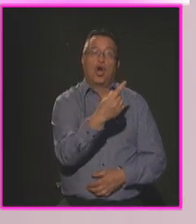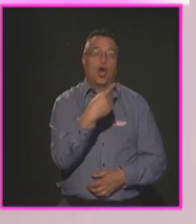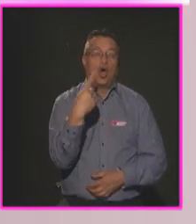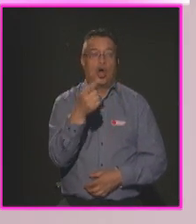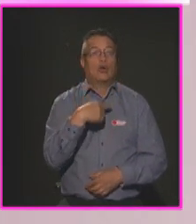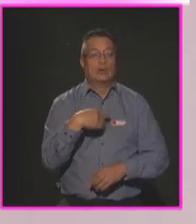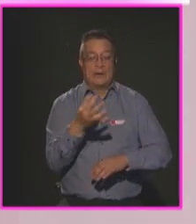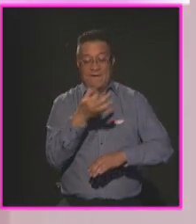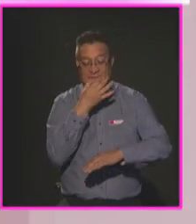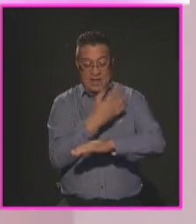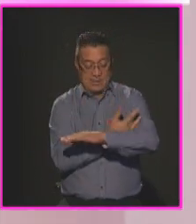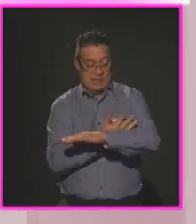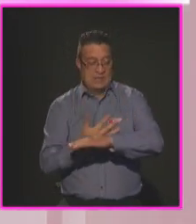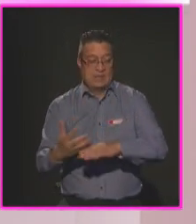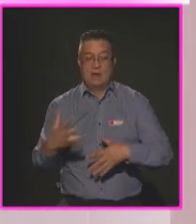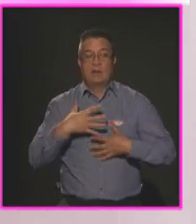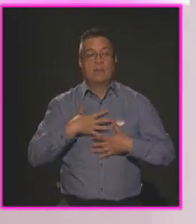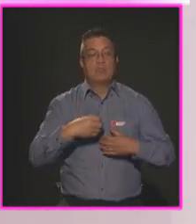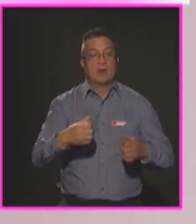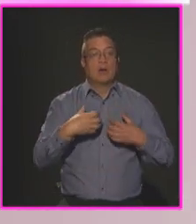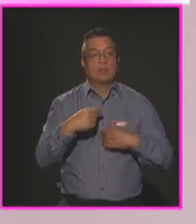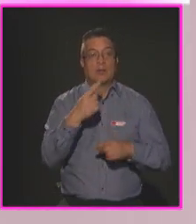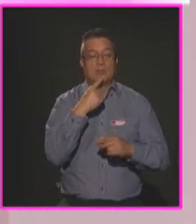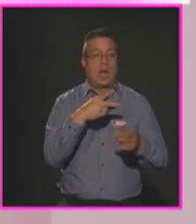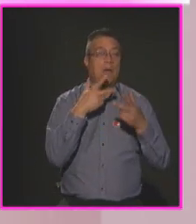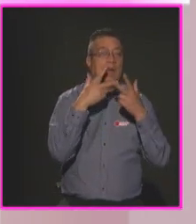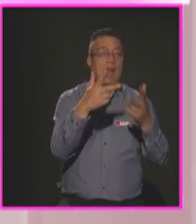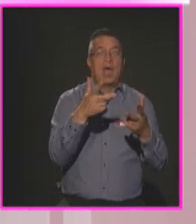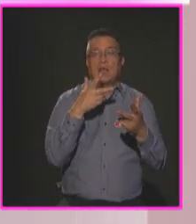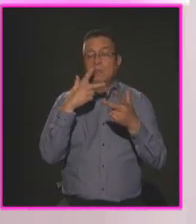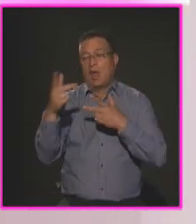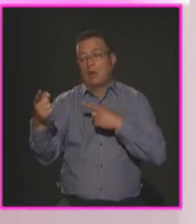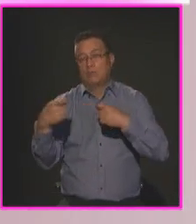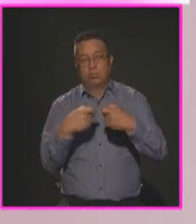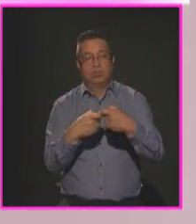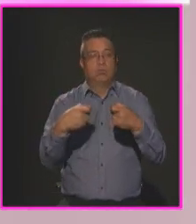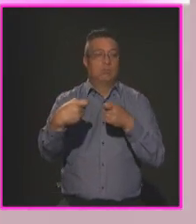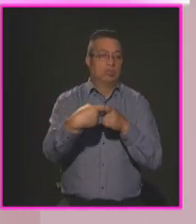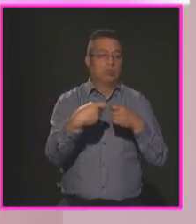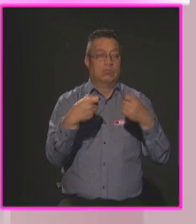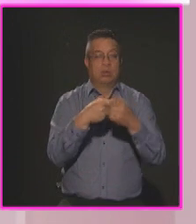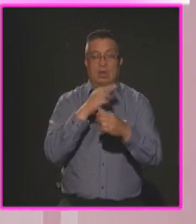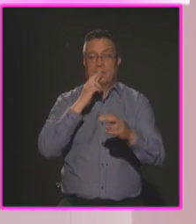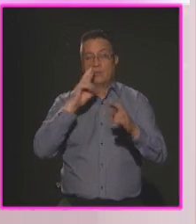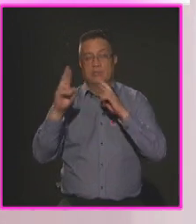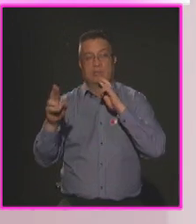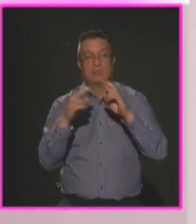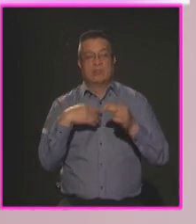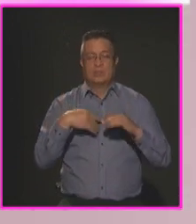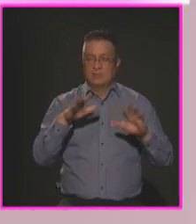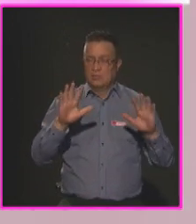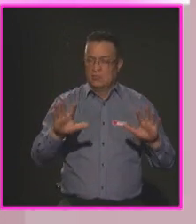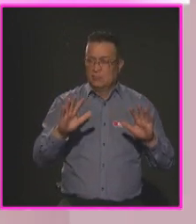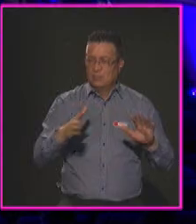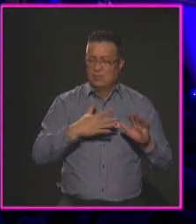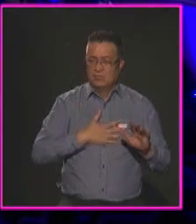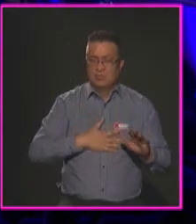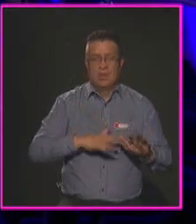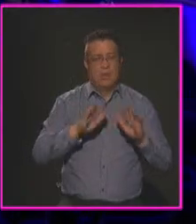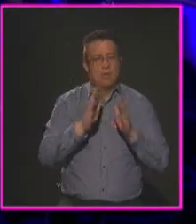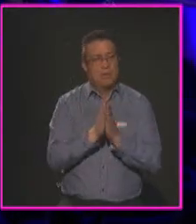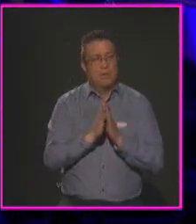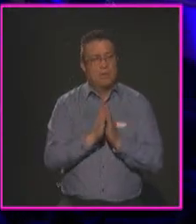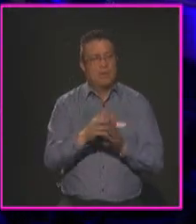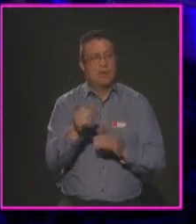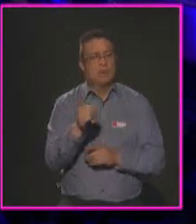el césped, no hubo caso, amenazas y las cosas, y se ponían y peleaban y respondían, y yo decía, oiga, por favor, si ni